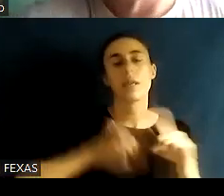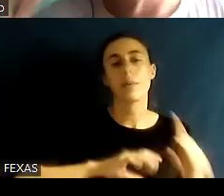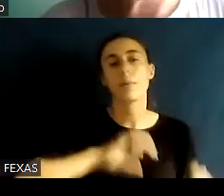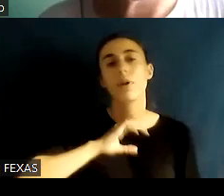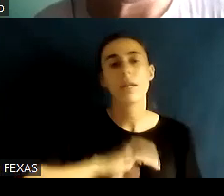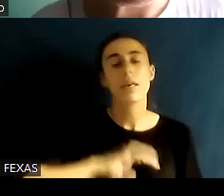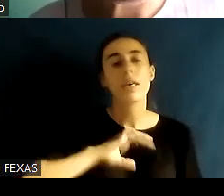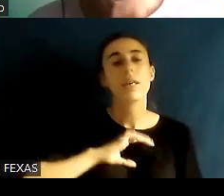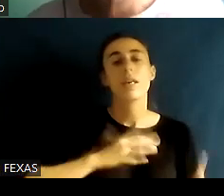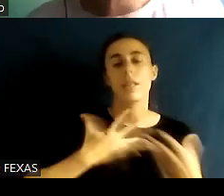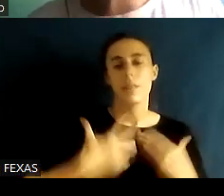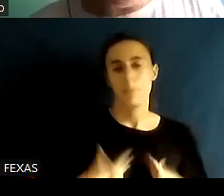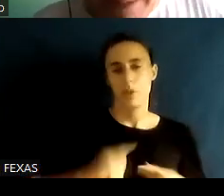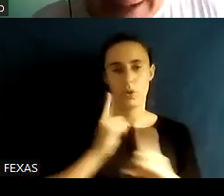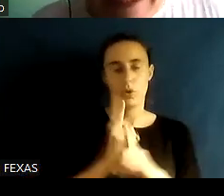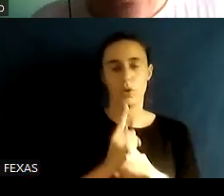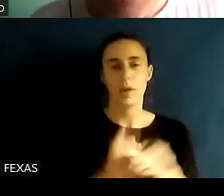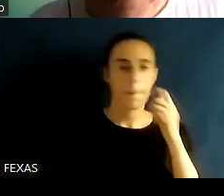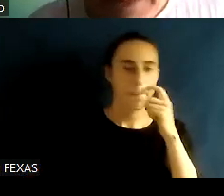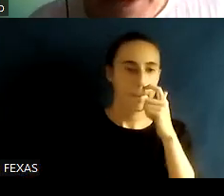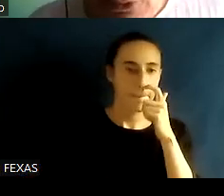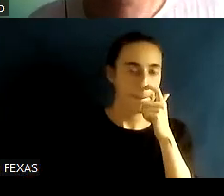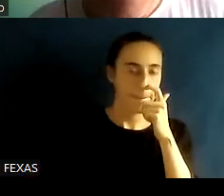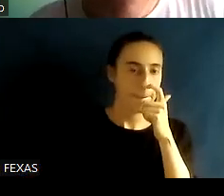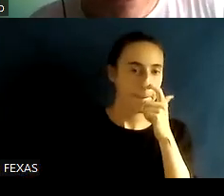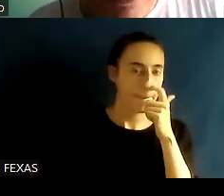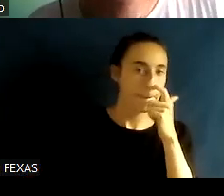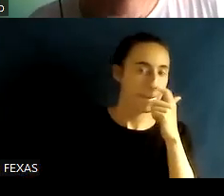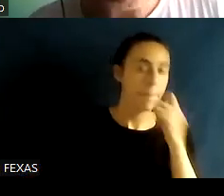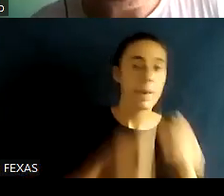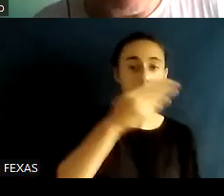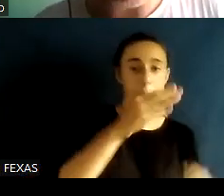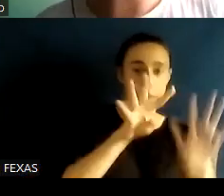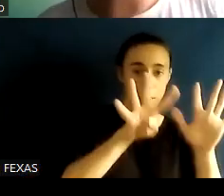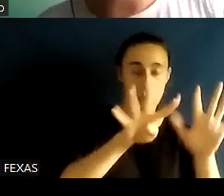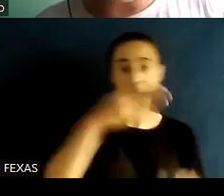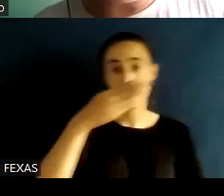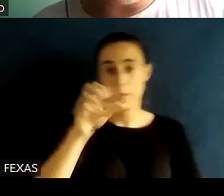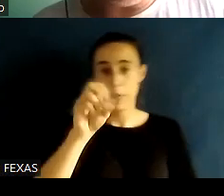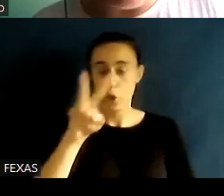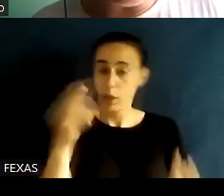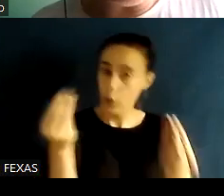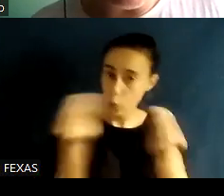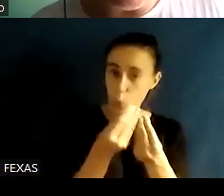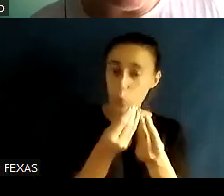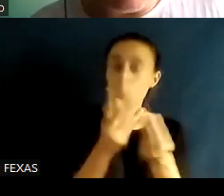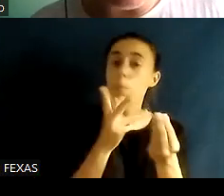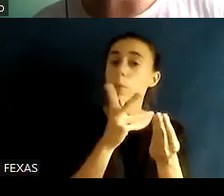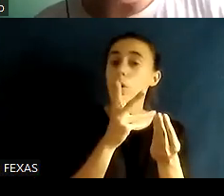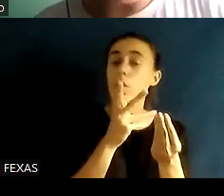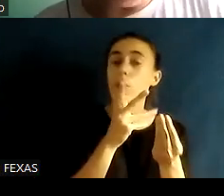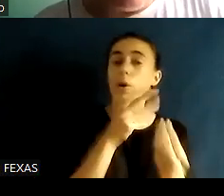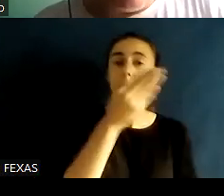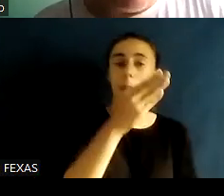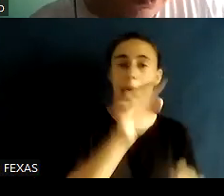la irritabilidad y demás. Se suele dar con vitamina B9 y B12 porque la carencia de vitamina